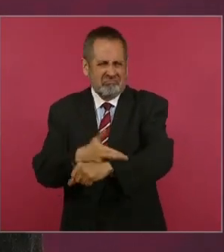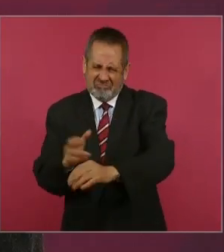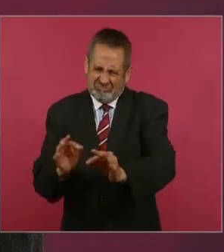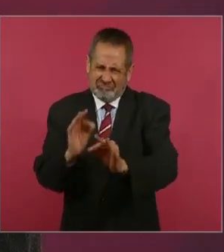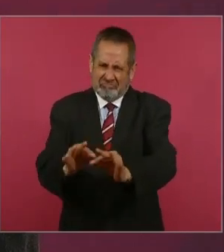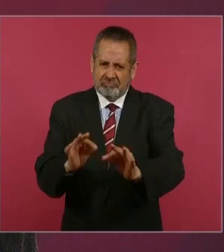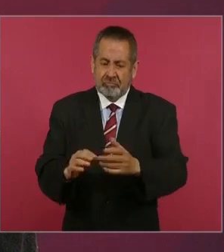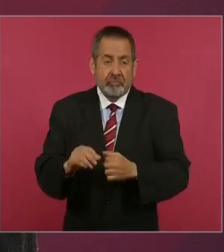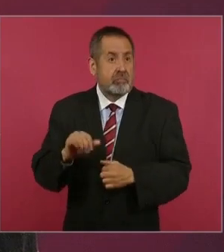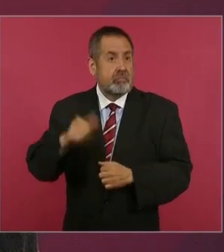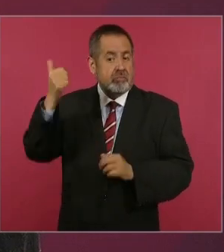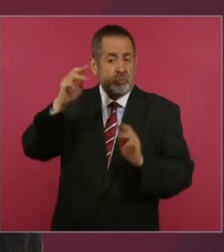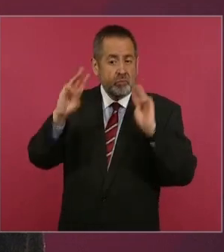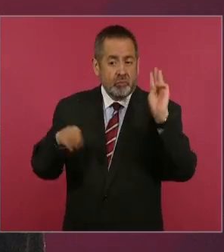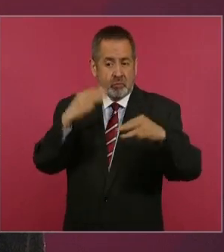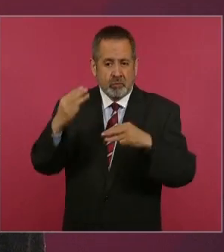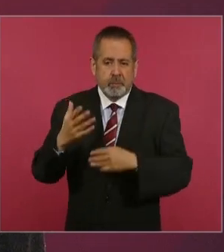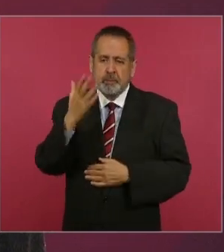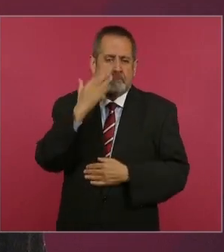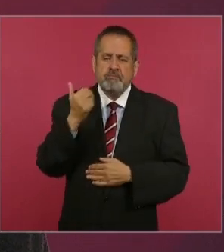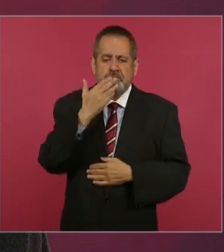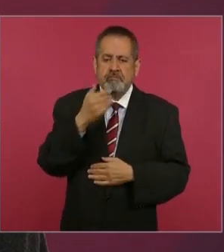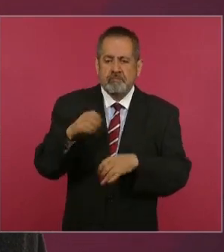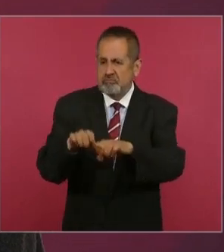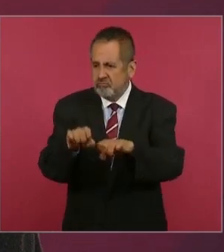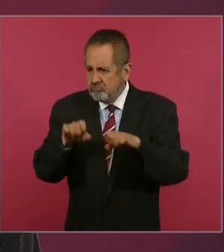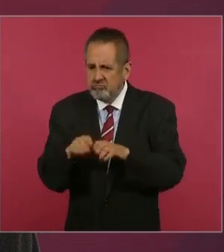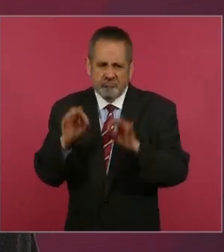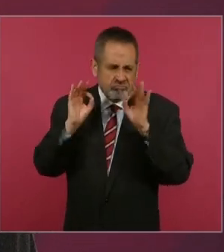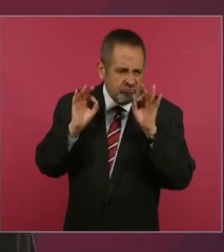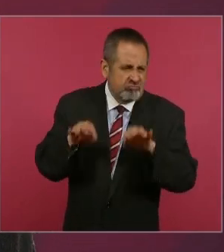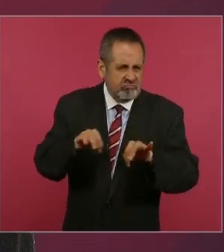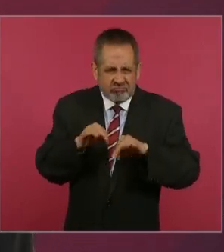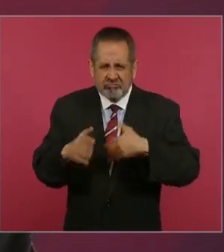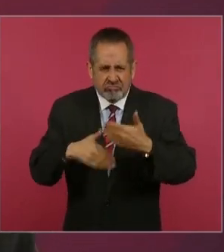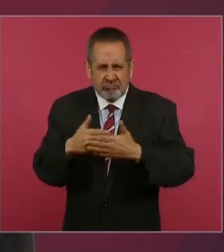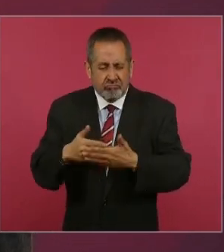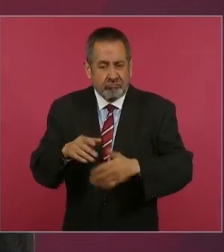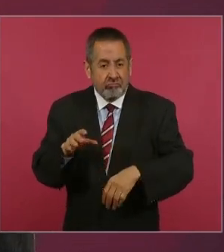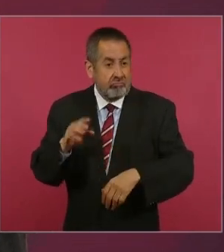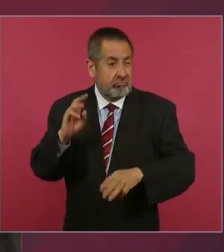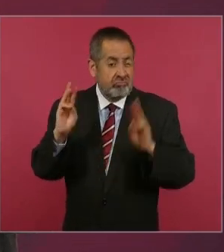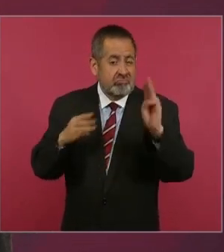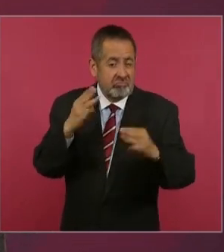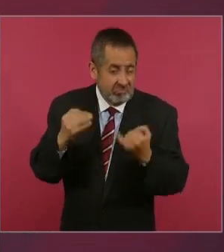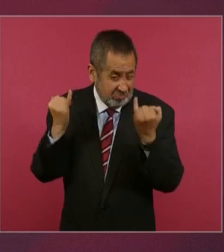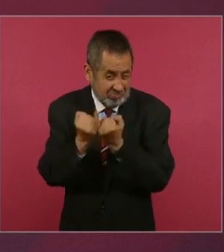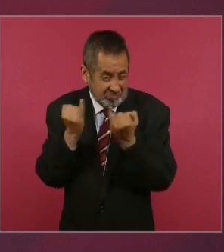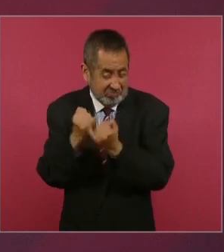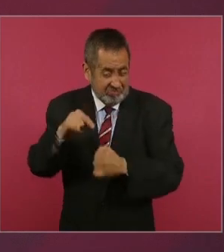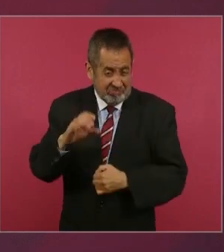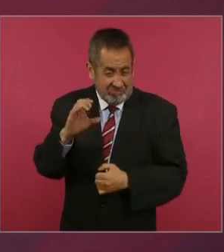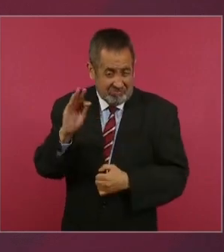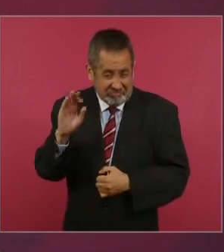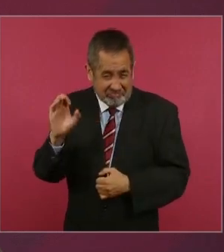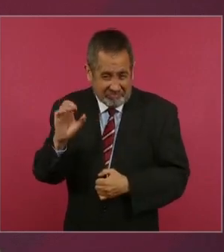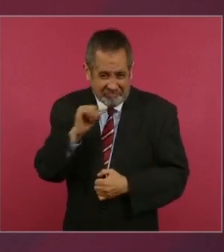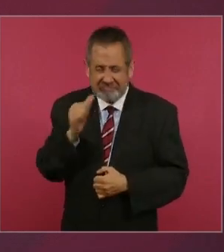equipo de de trabajadores electricistas del mundo